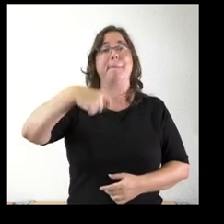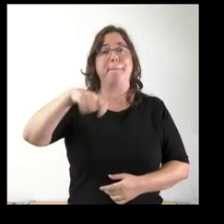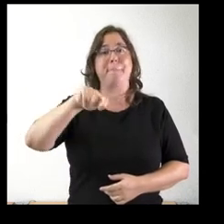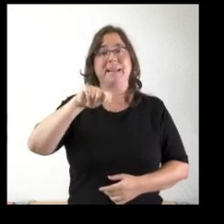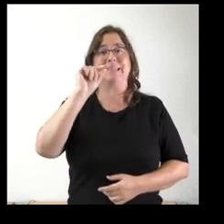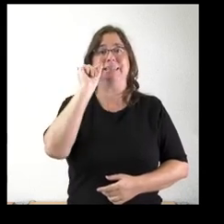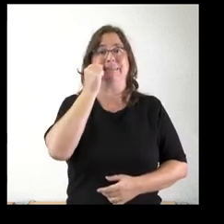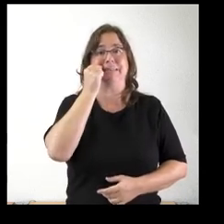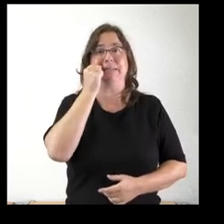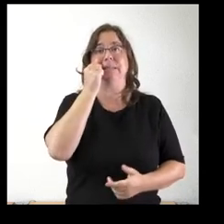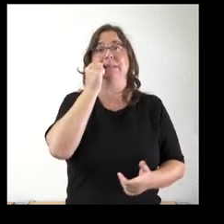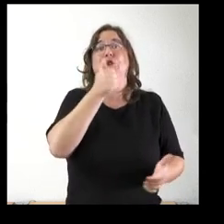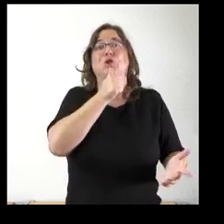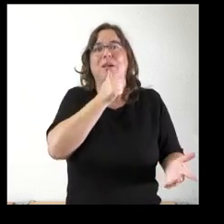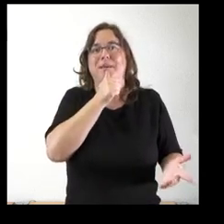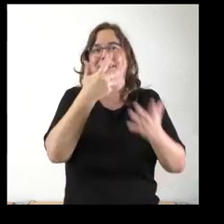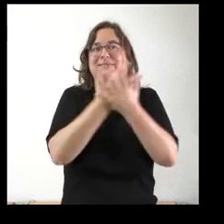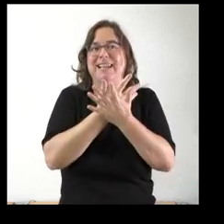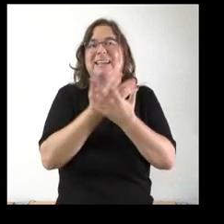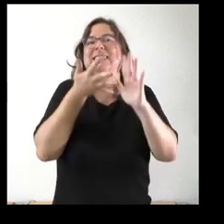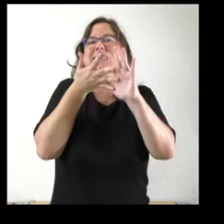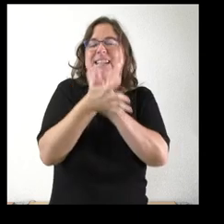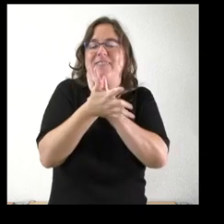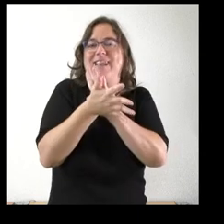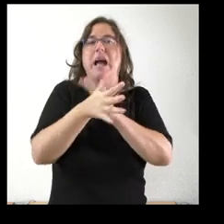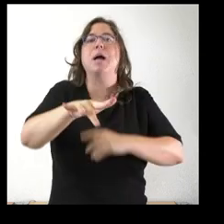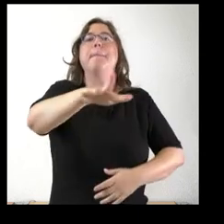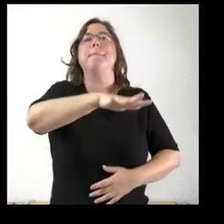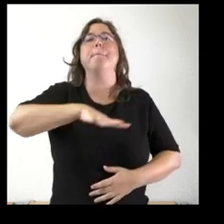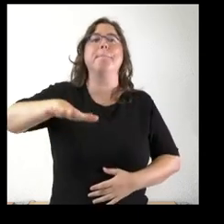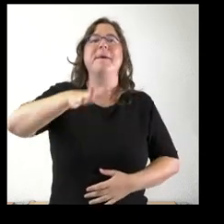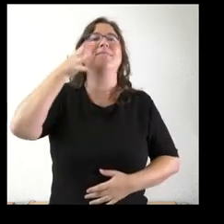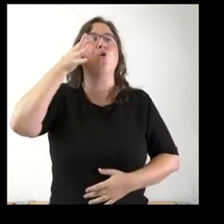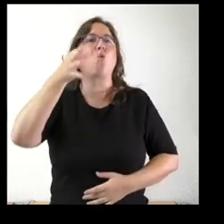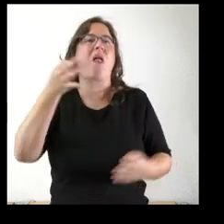y no tengo claro todavía qué es medio rural para la Junta de Castilla y León